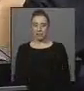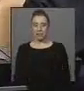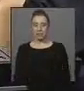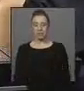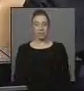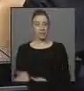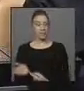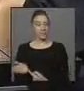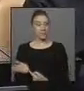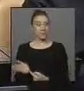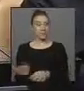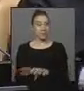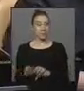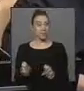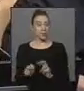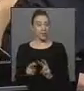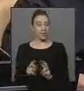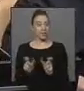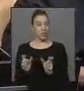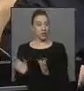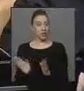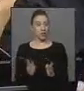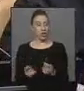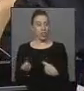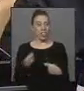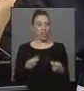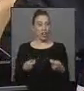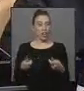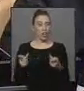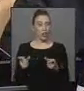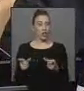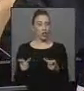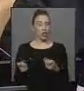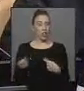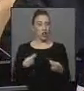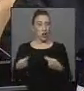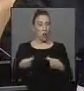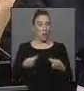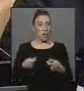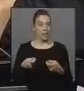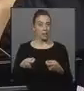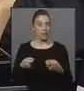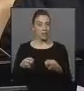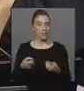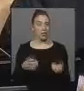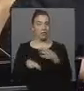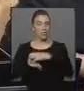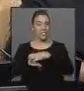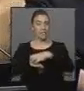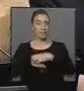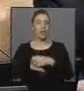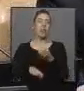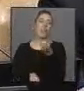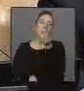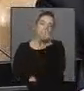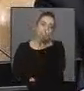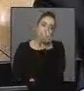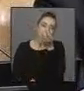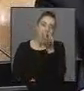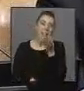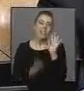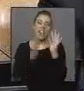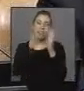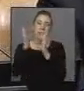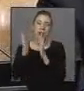Este convenio, que aplica la regulación del comercio y transporte de la flora y fauna de especies